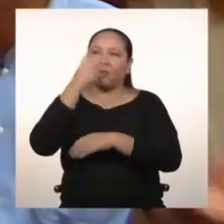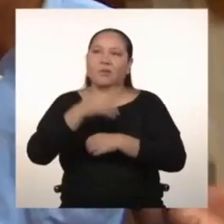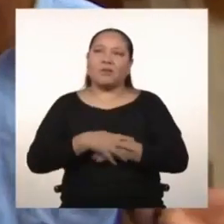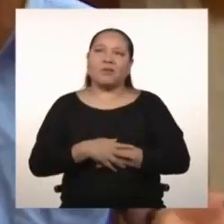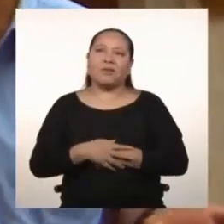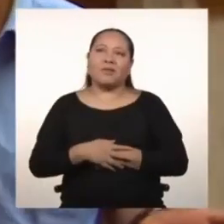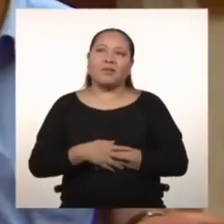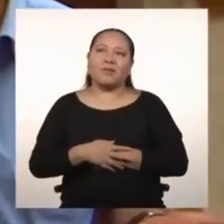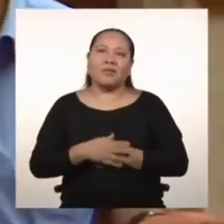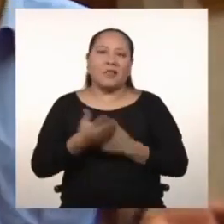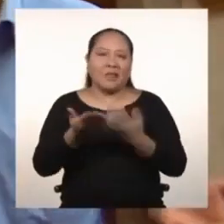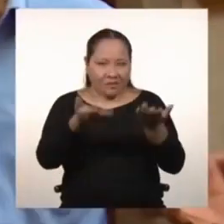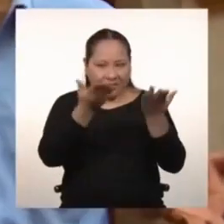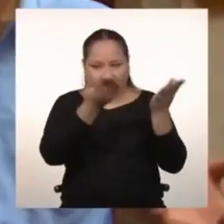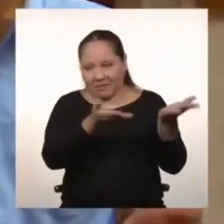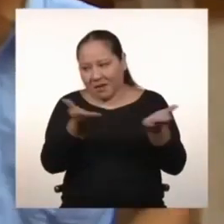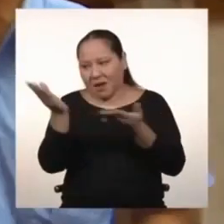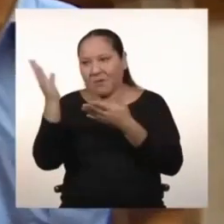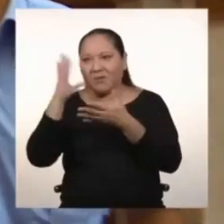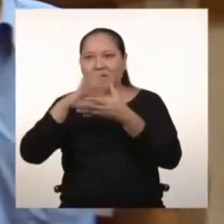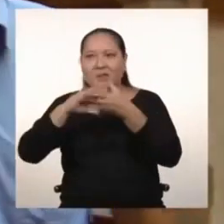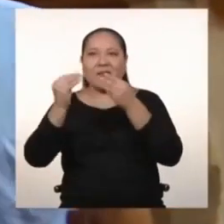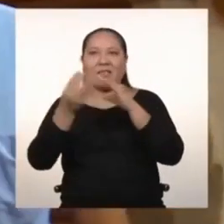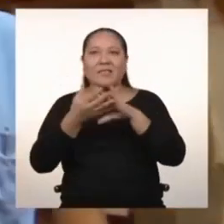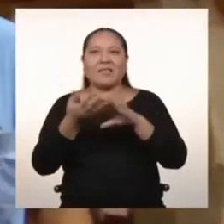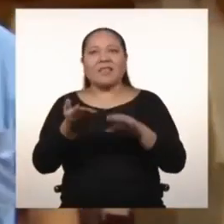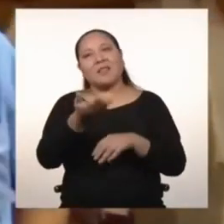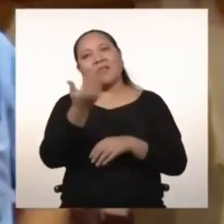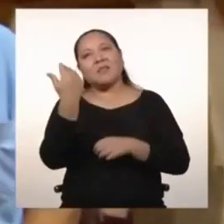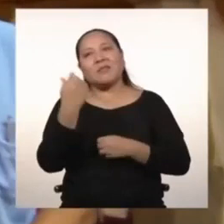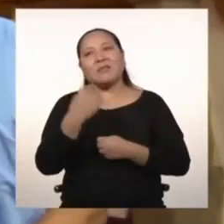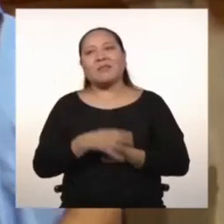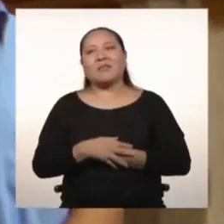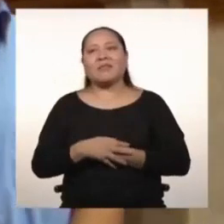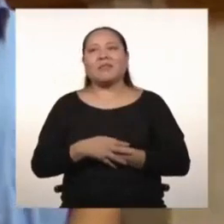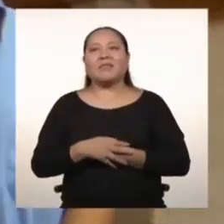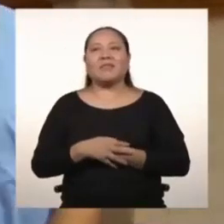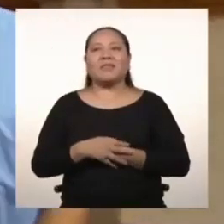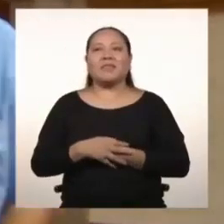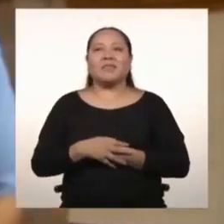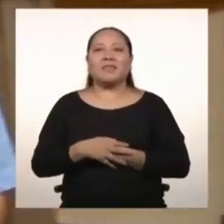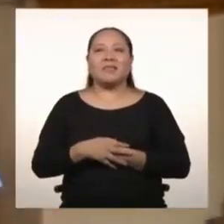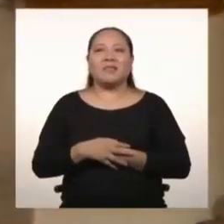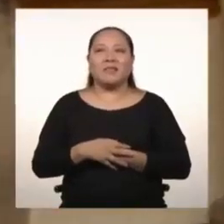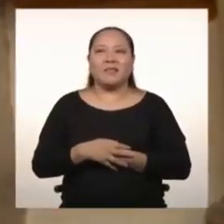a recorrer por la Así historia. Muy Nos bien. Vemos, gracias.